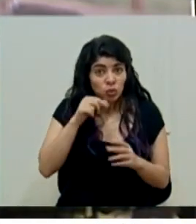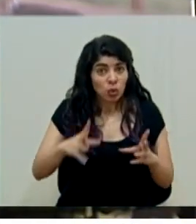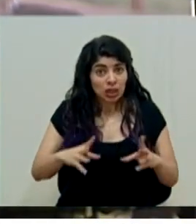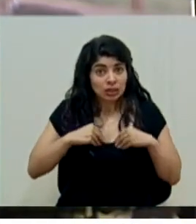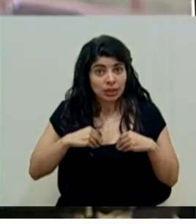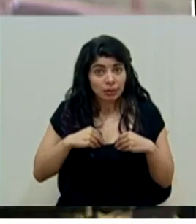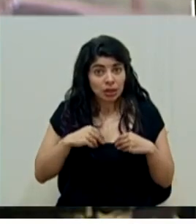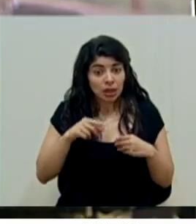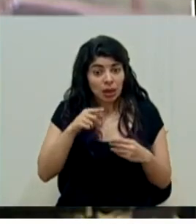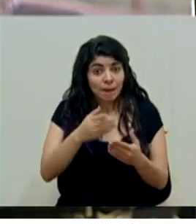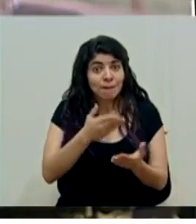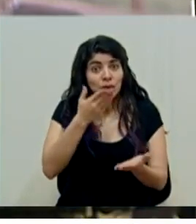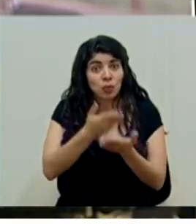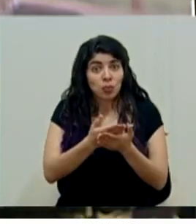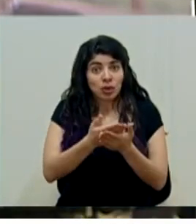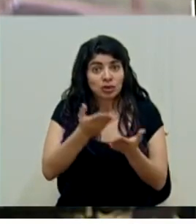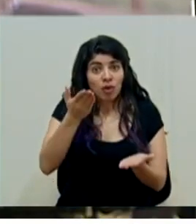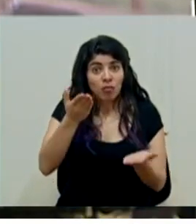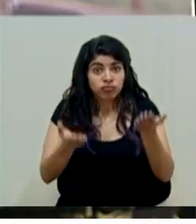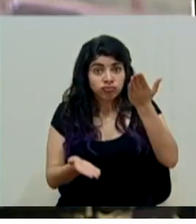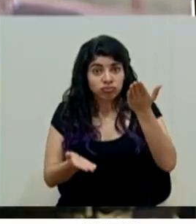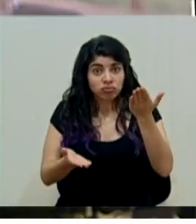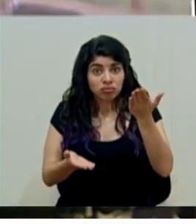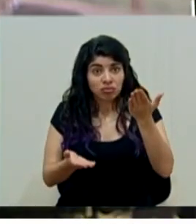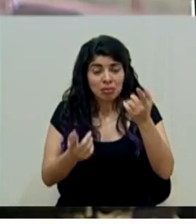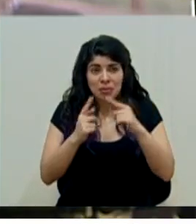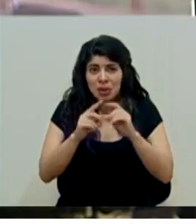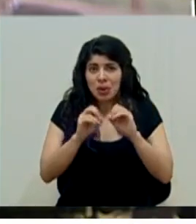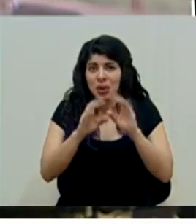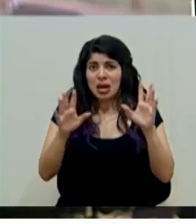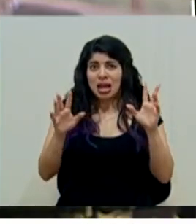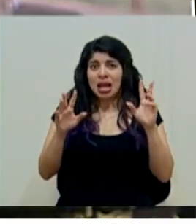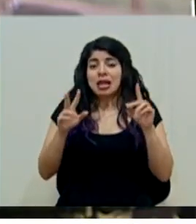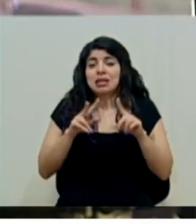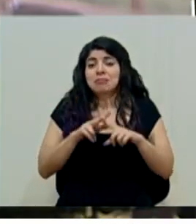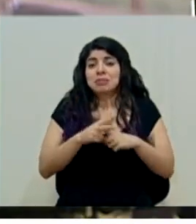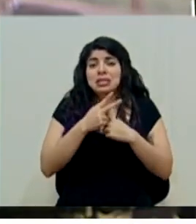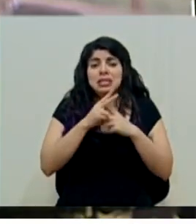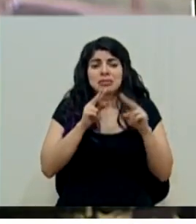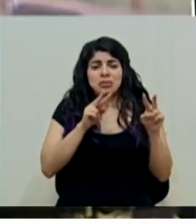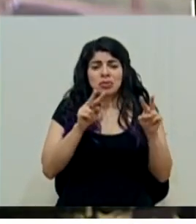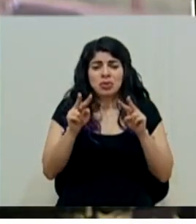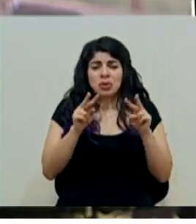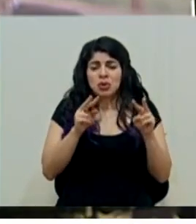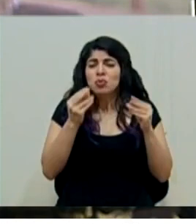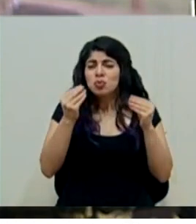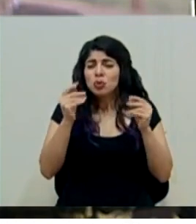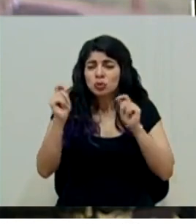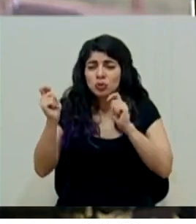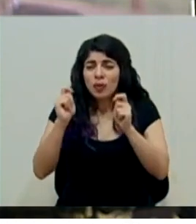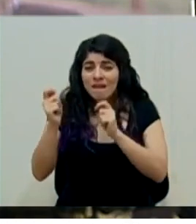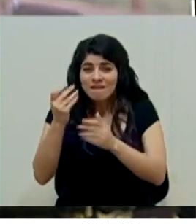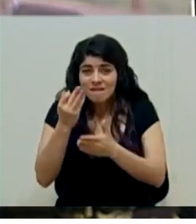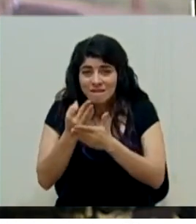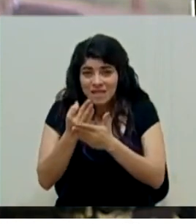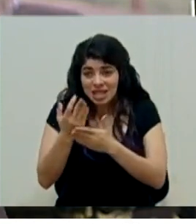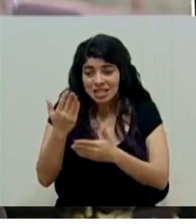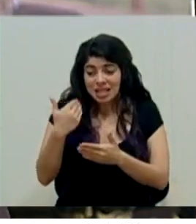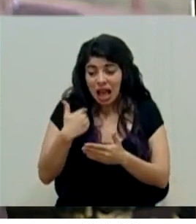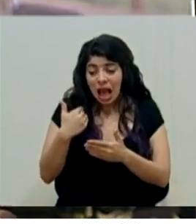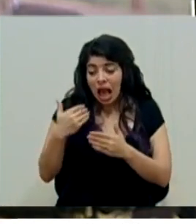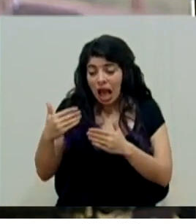esta propuesta es desequilibrada cuando es a todas luces, desde un inicio, por mucha reforma fiscal que haya